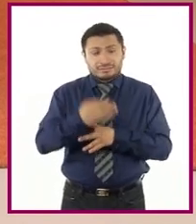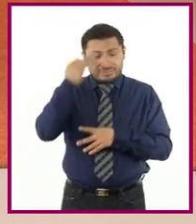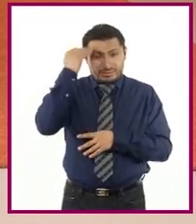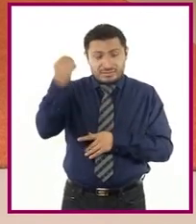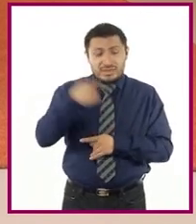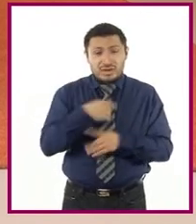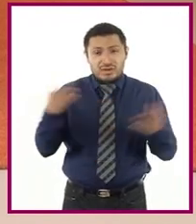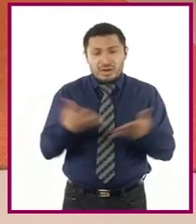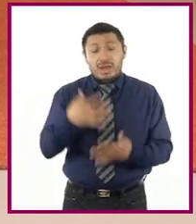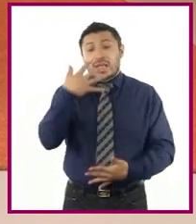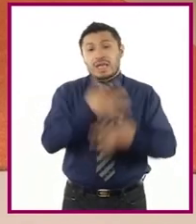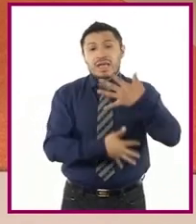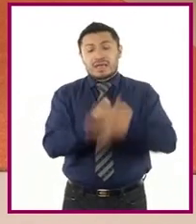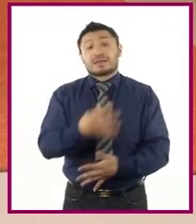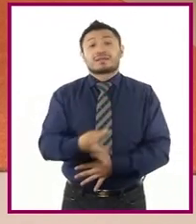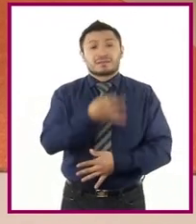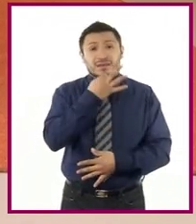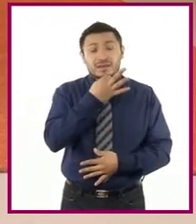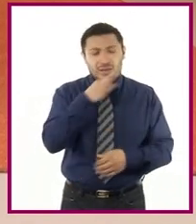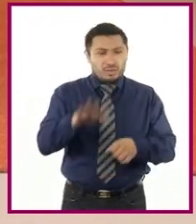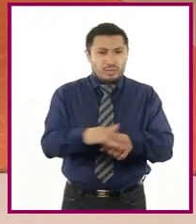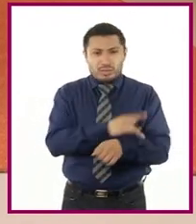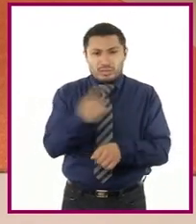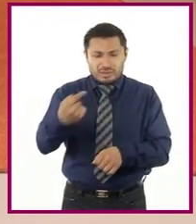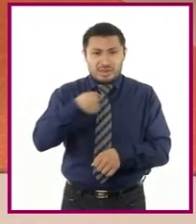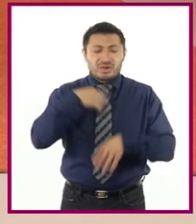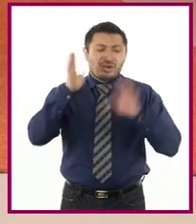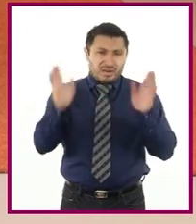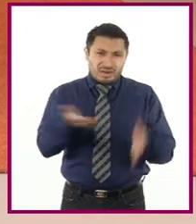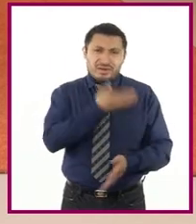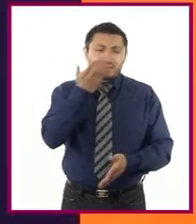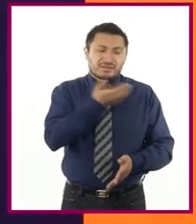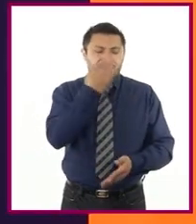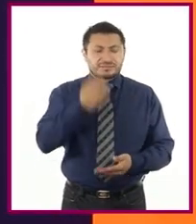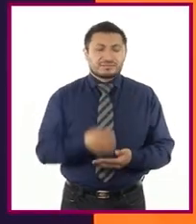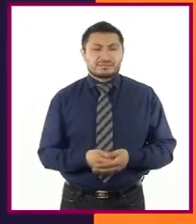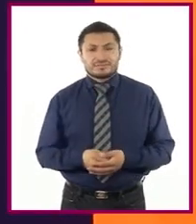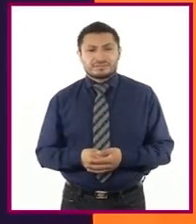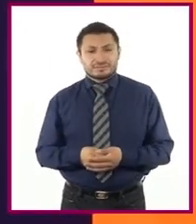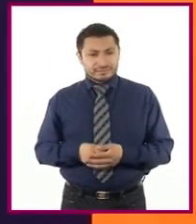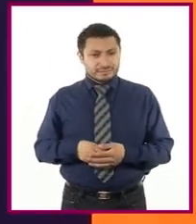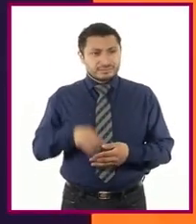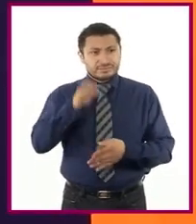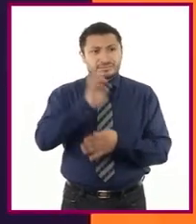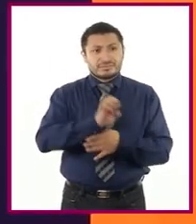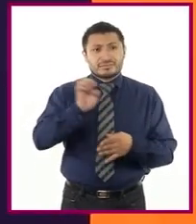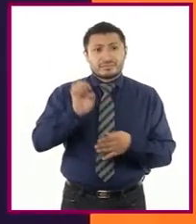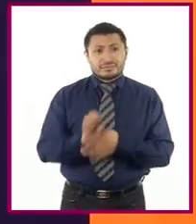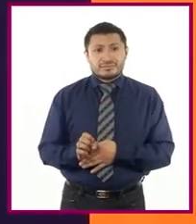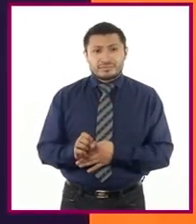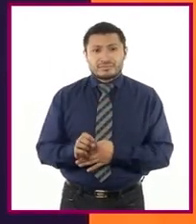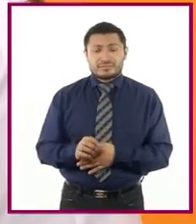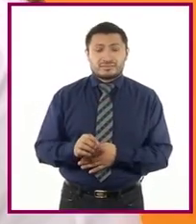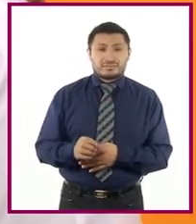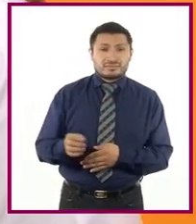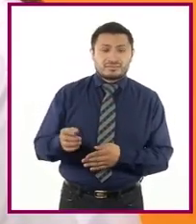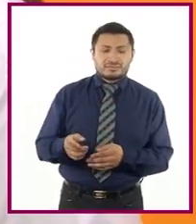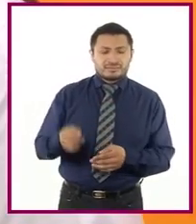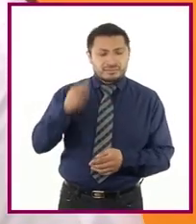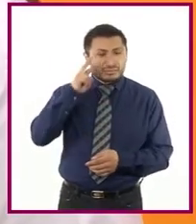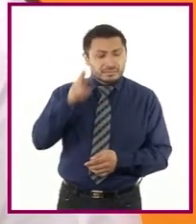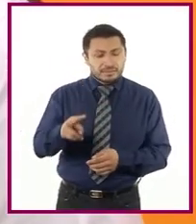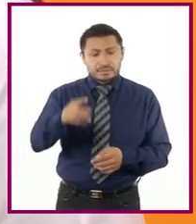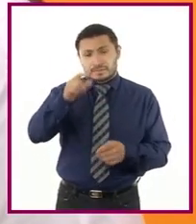mí serían 15 minutos, porque ya tengo mucha práctica. Entonces, nos ubicamos en la línea que